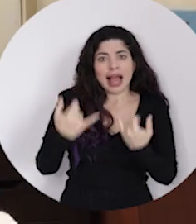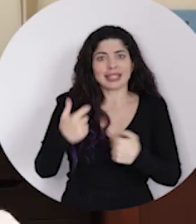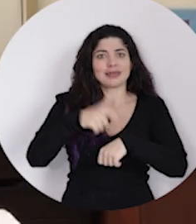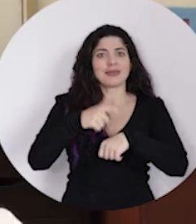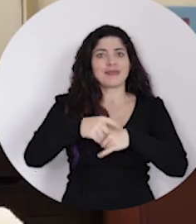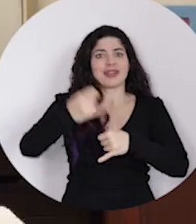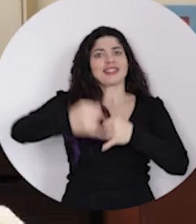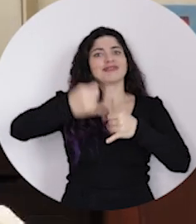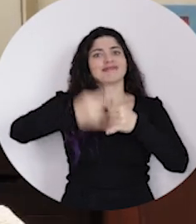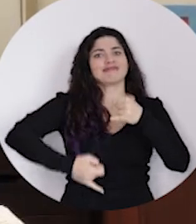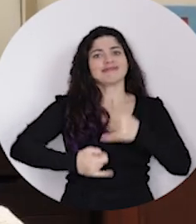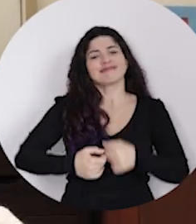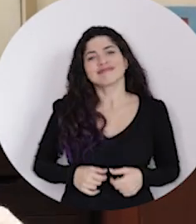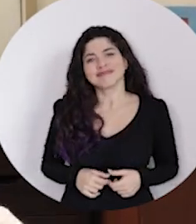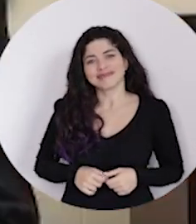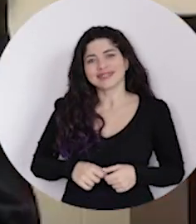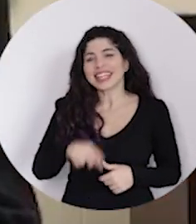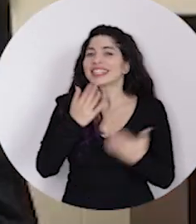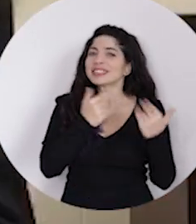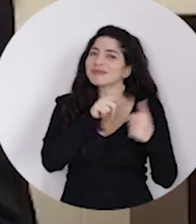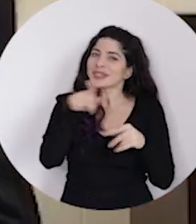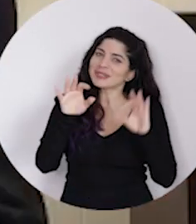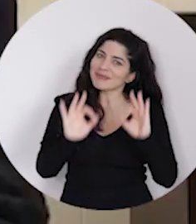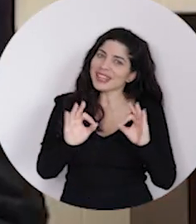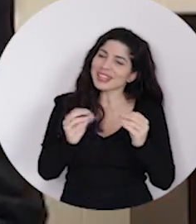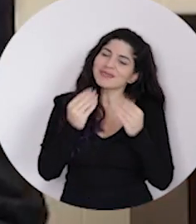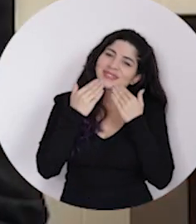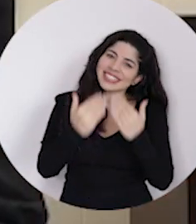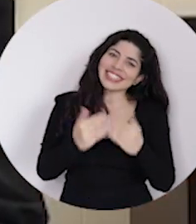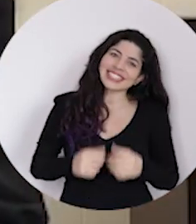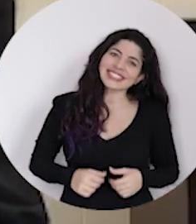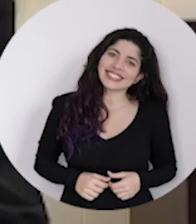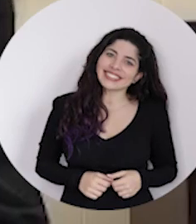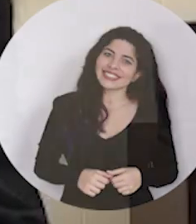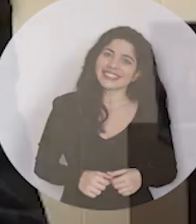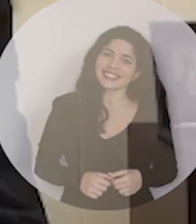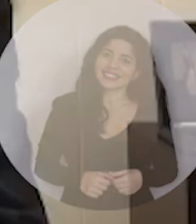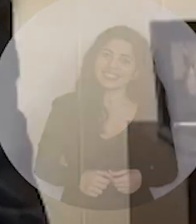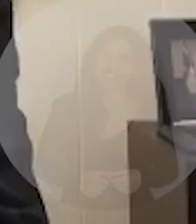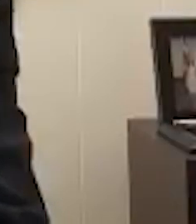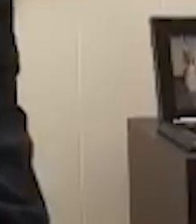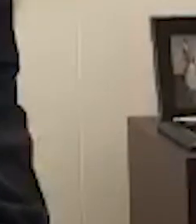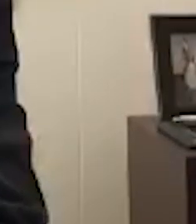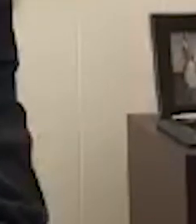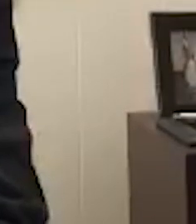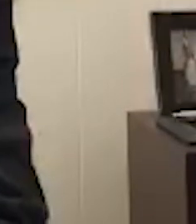para llegar a este momento culminante. Que estén muy bien. Muchas gracias.